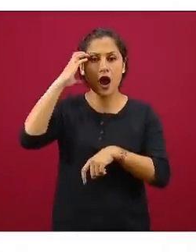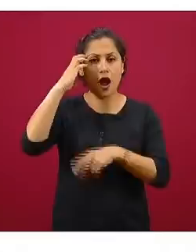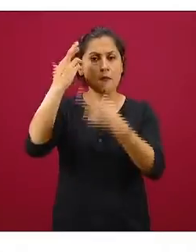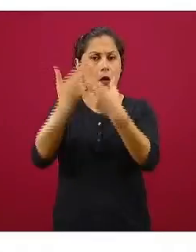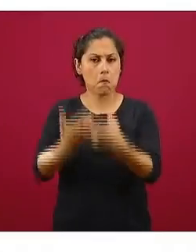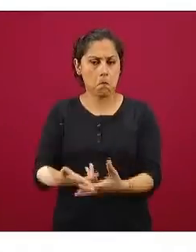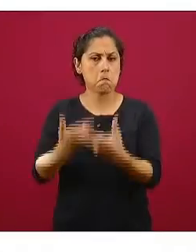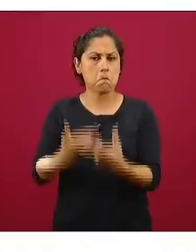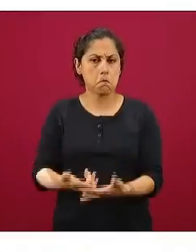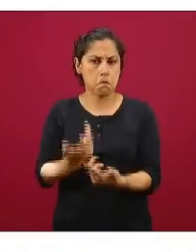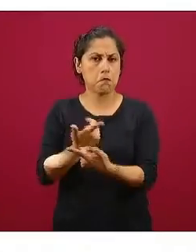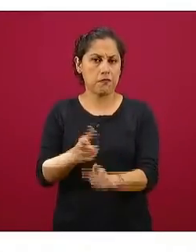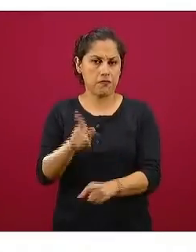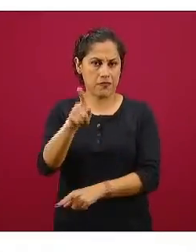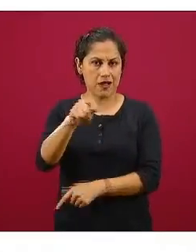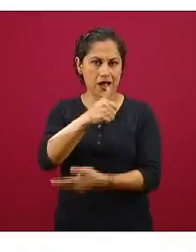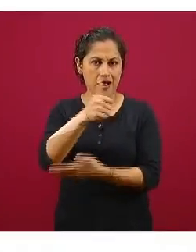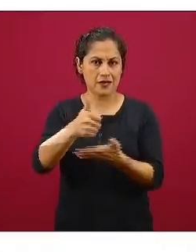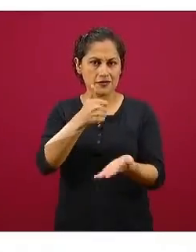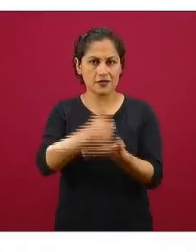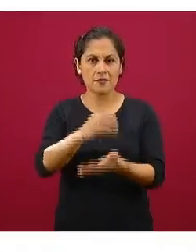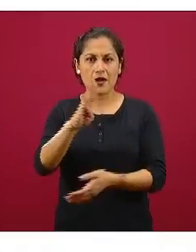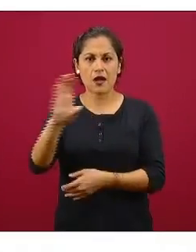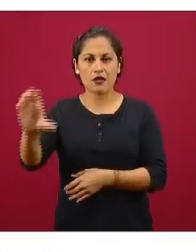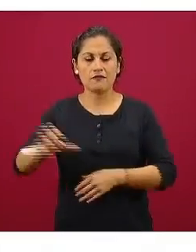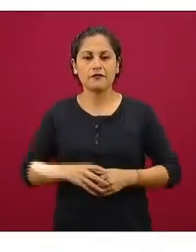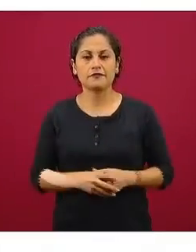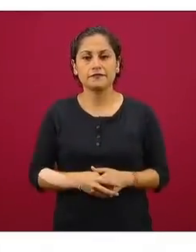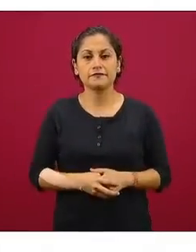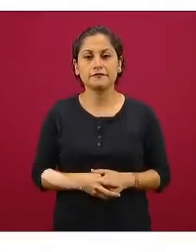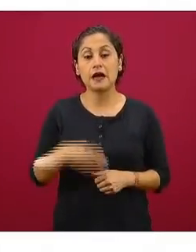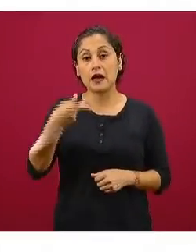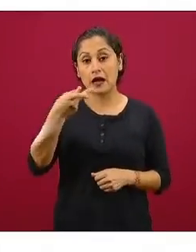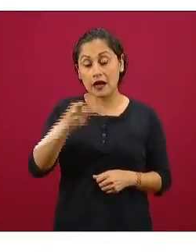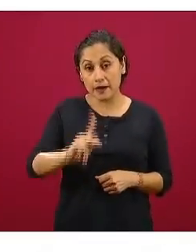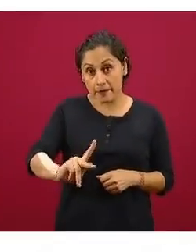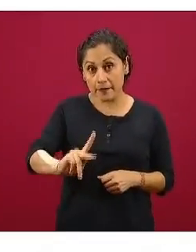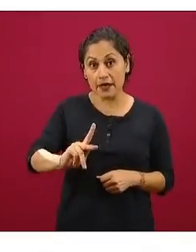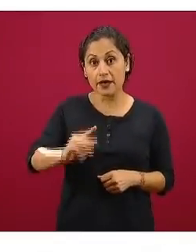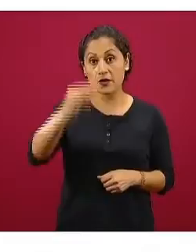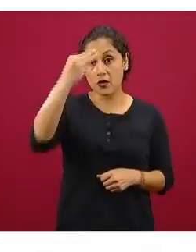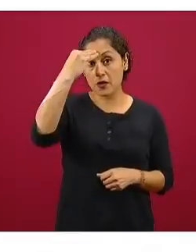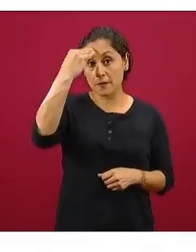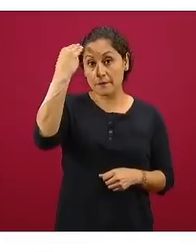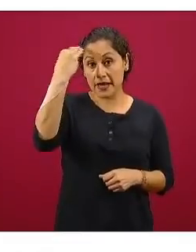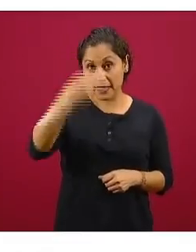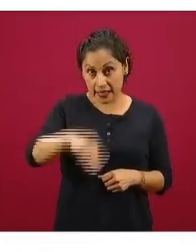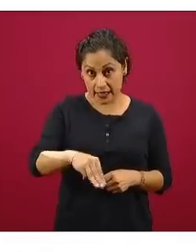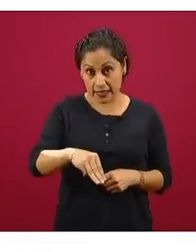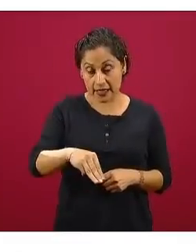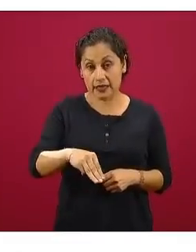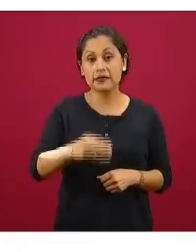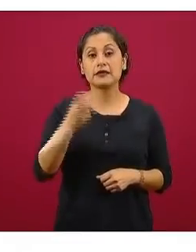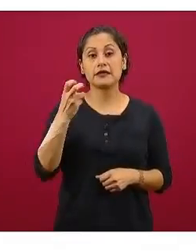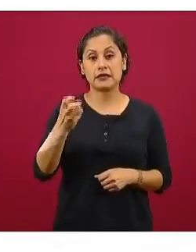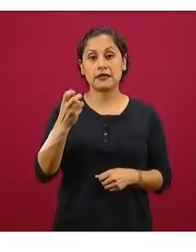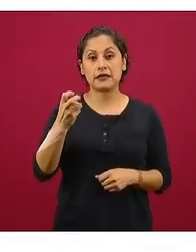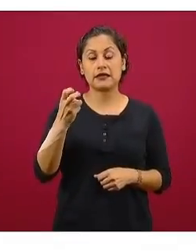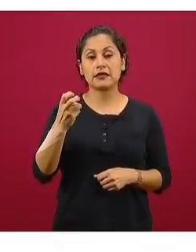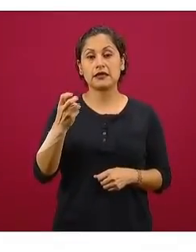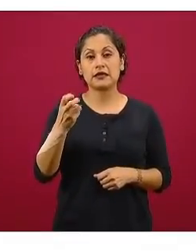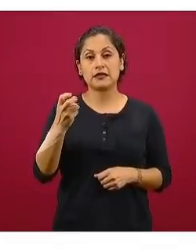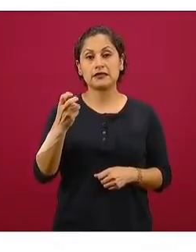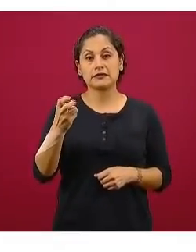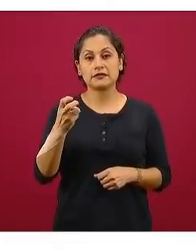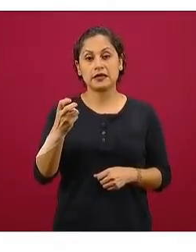California. La siguiente. Sin embargo, Mexicali, en la siguiente diapositiva, ha excedido, esto es Mexicali,